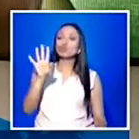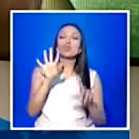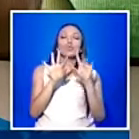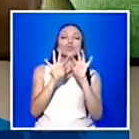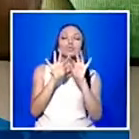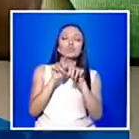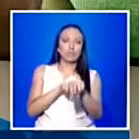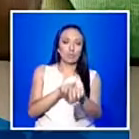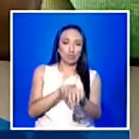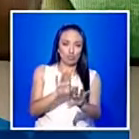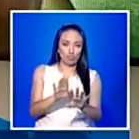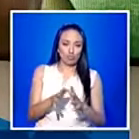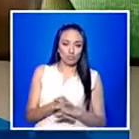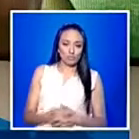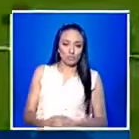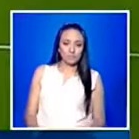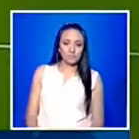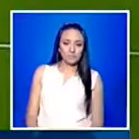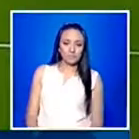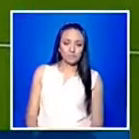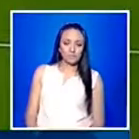momentos.